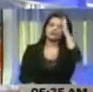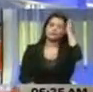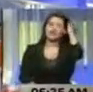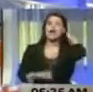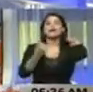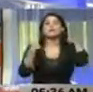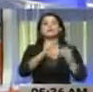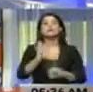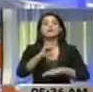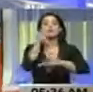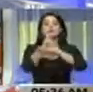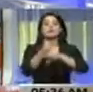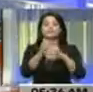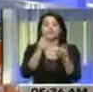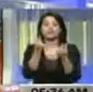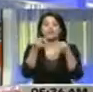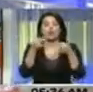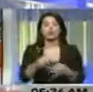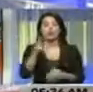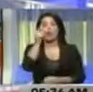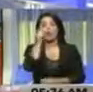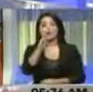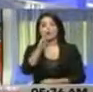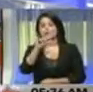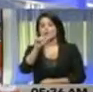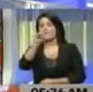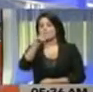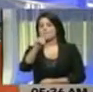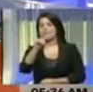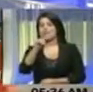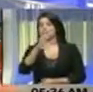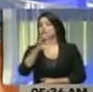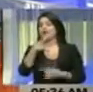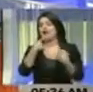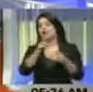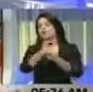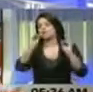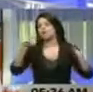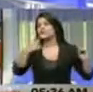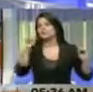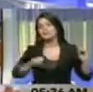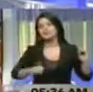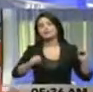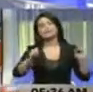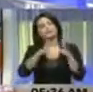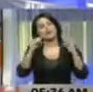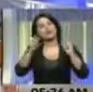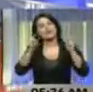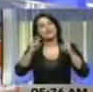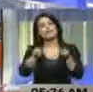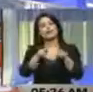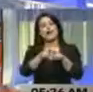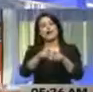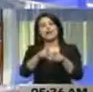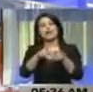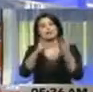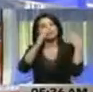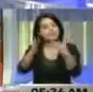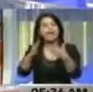el superintendente de Precios Justos, William Contreras, anunció una medida que va a implementarse en el marco de lo que es la ofensiva de la gran